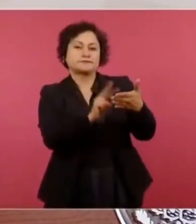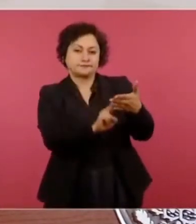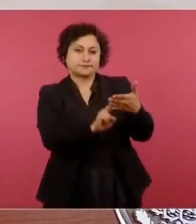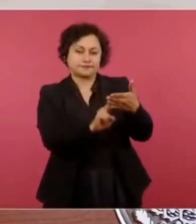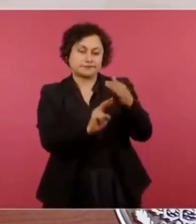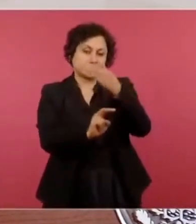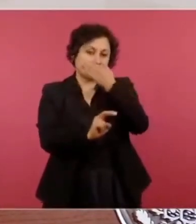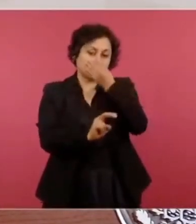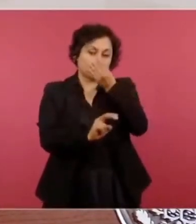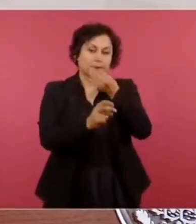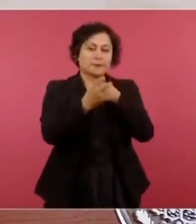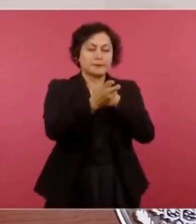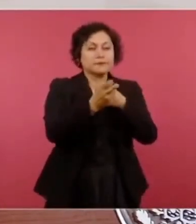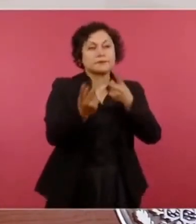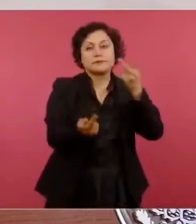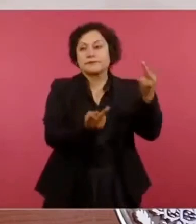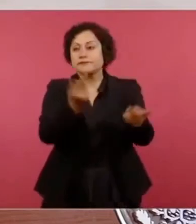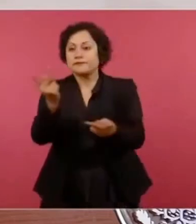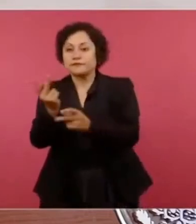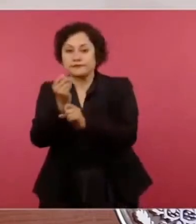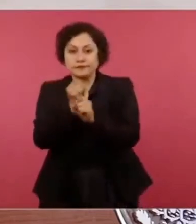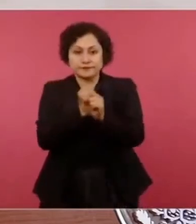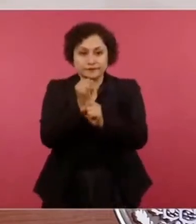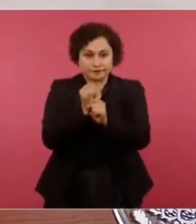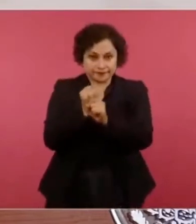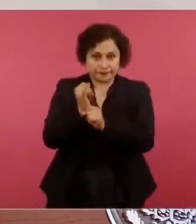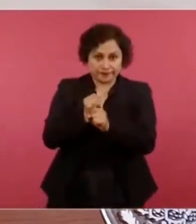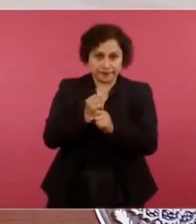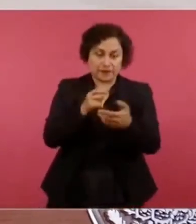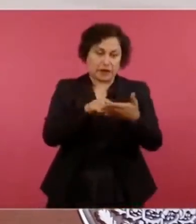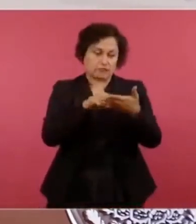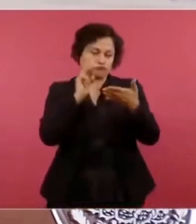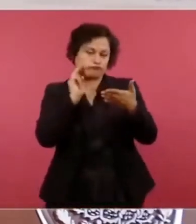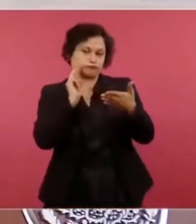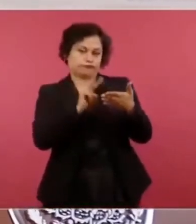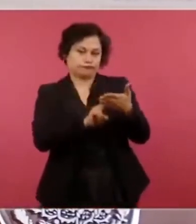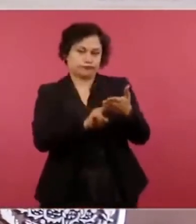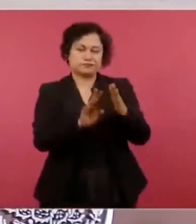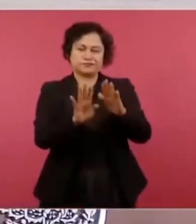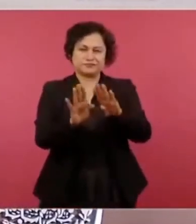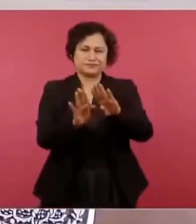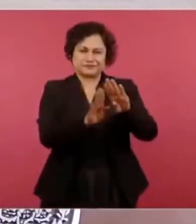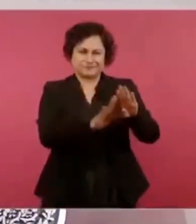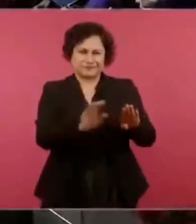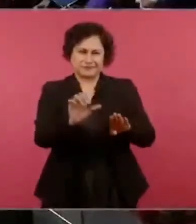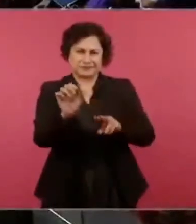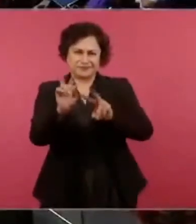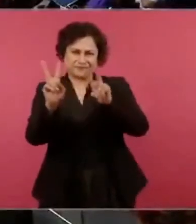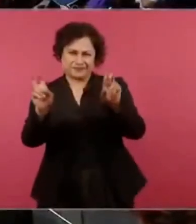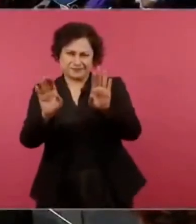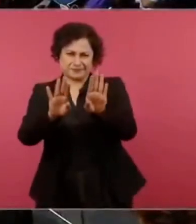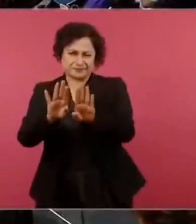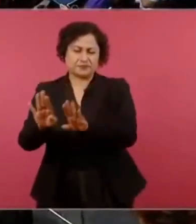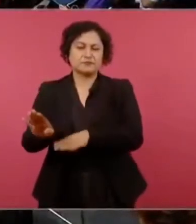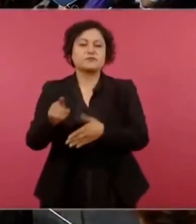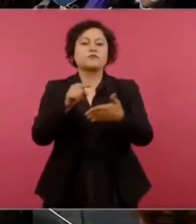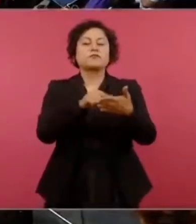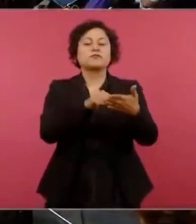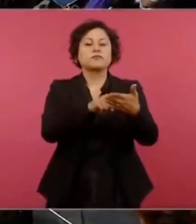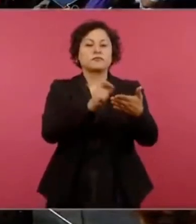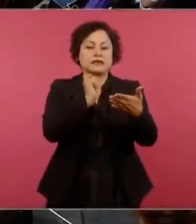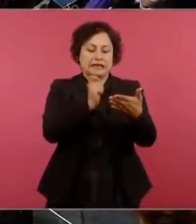no metamos la cosa partidista porque no se puede, sino una encuesta de nuestros paisanos en